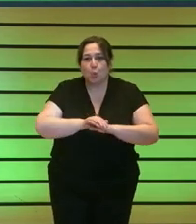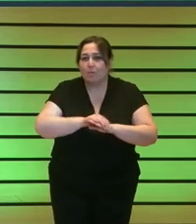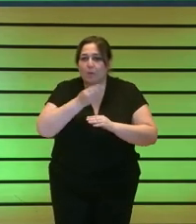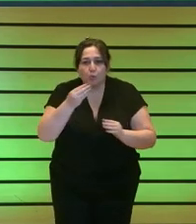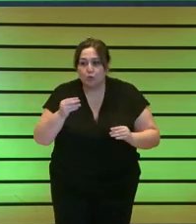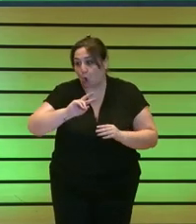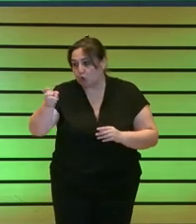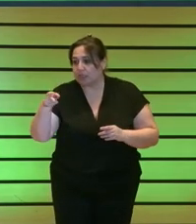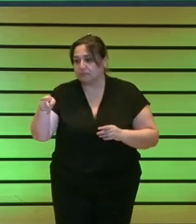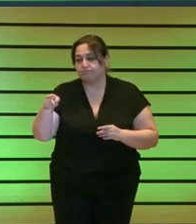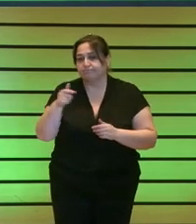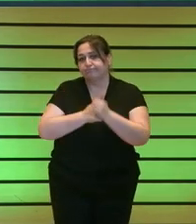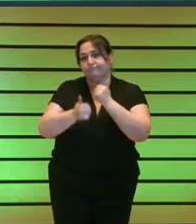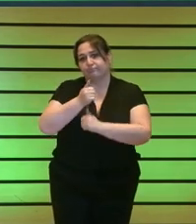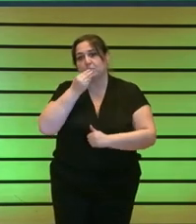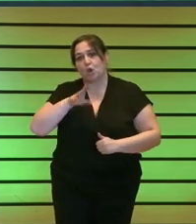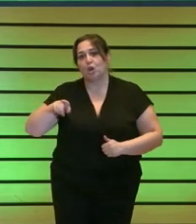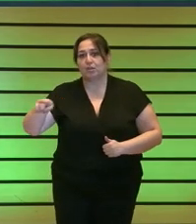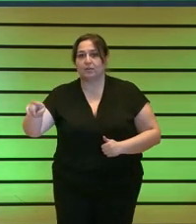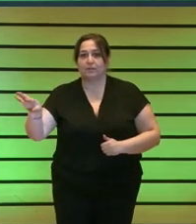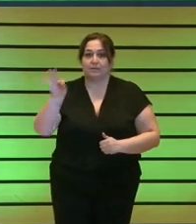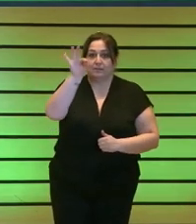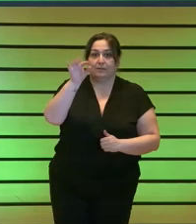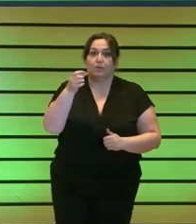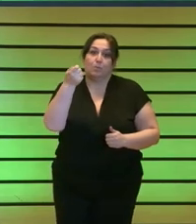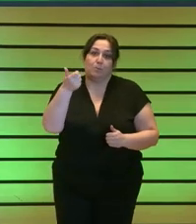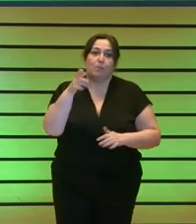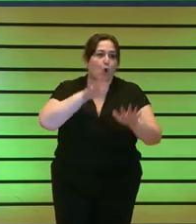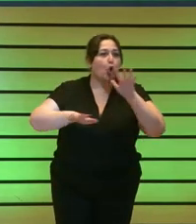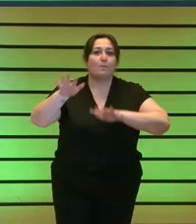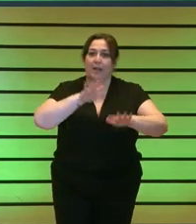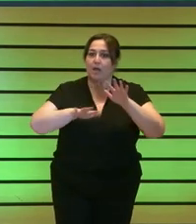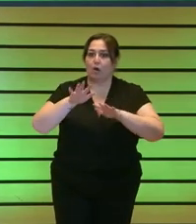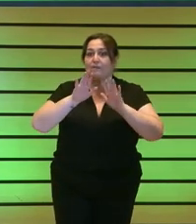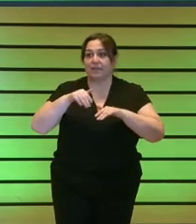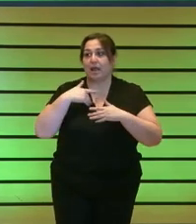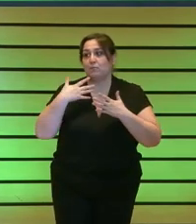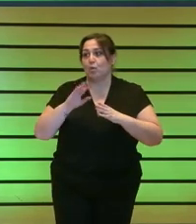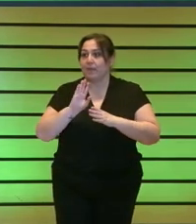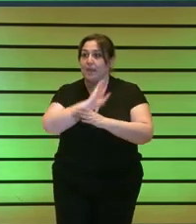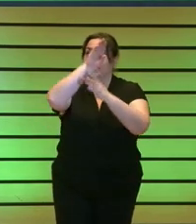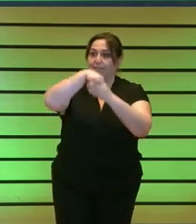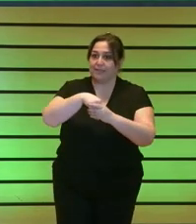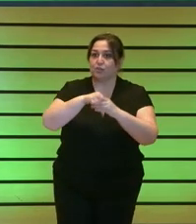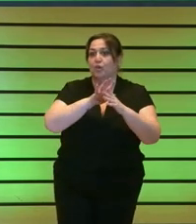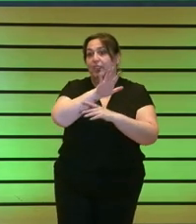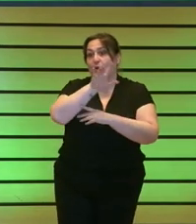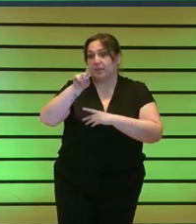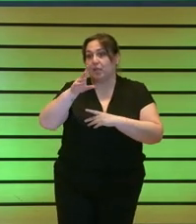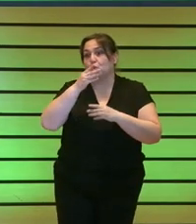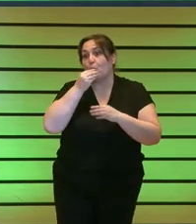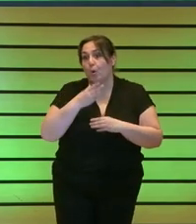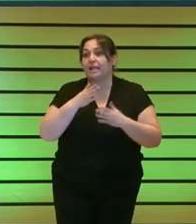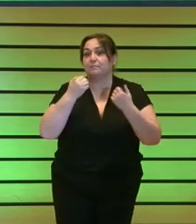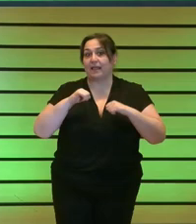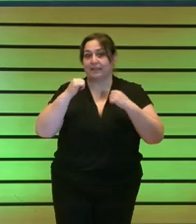sólidas y entonces eso ha podido ser un poco complejo no poder estar en en una buena práctica No